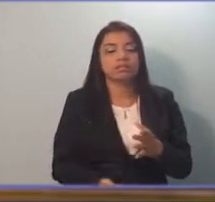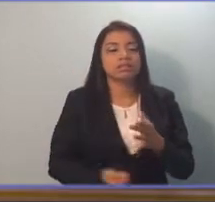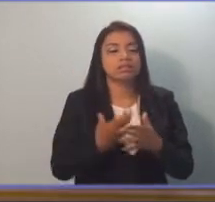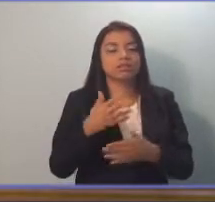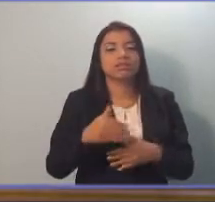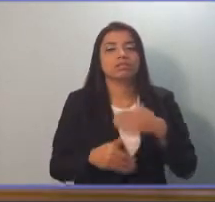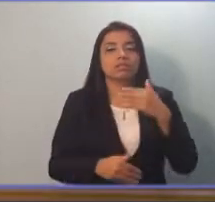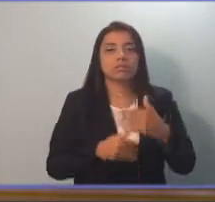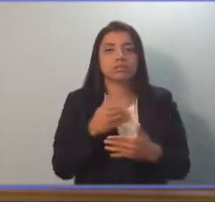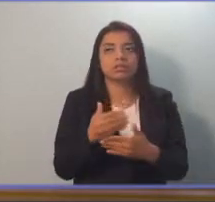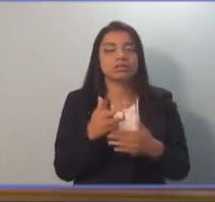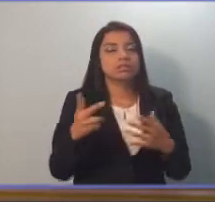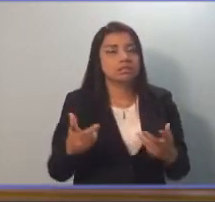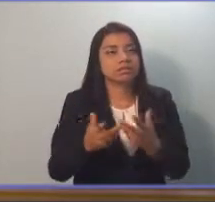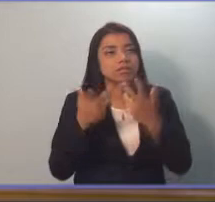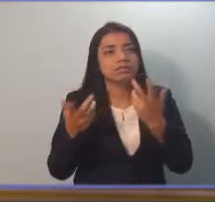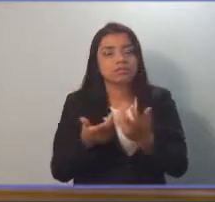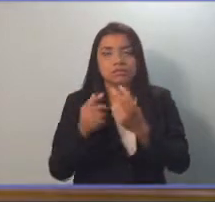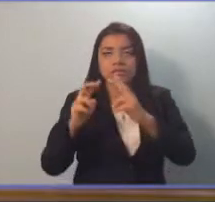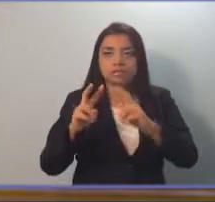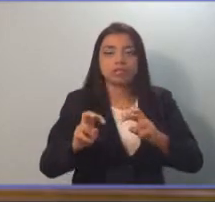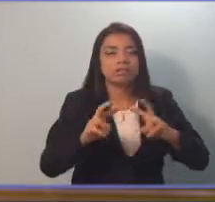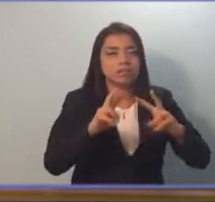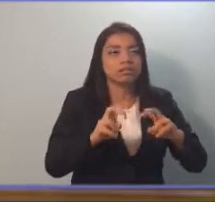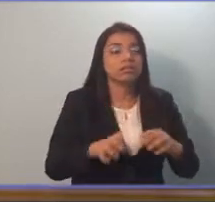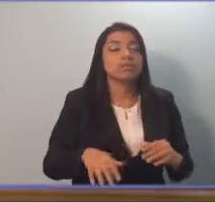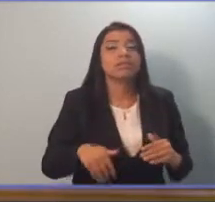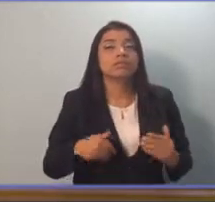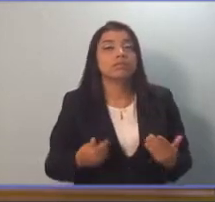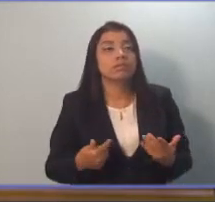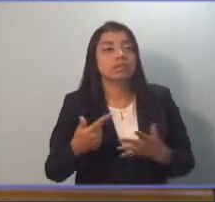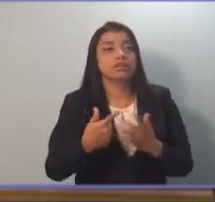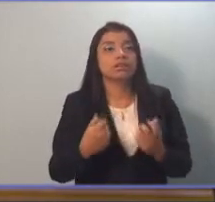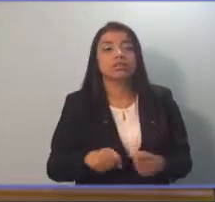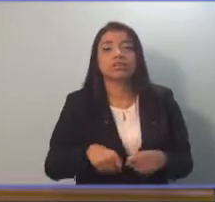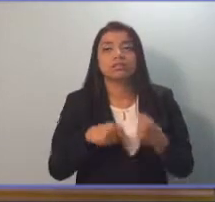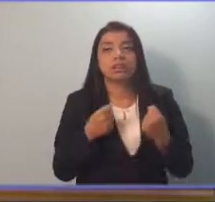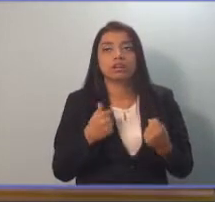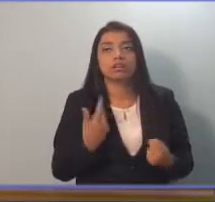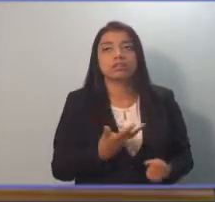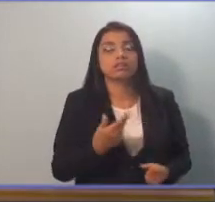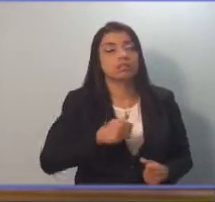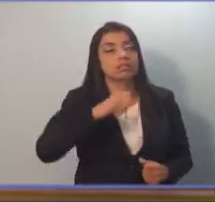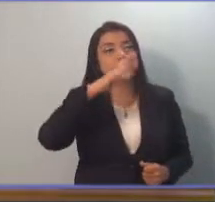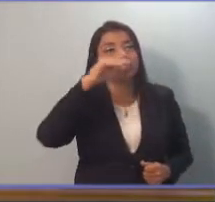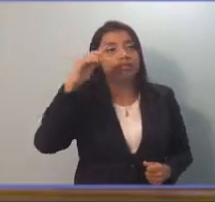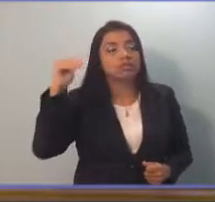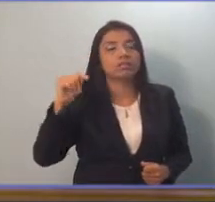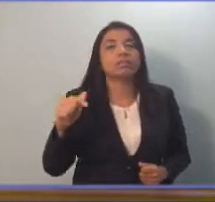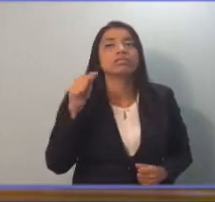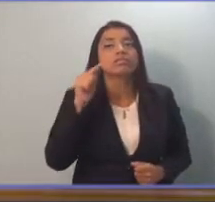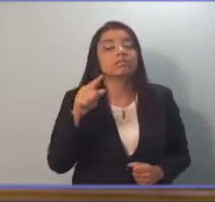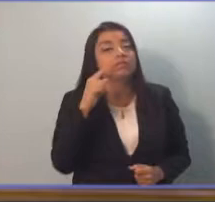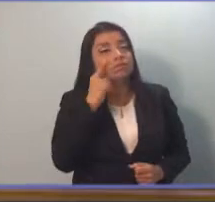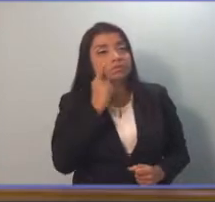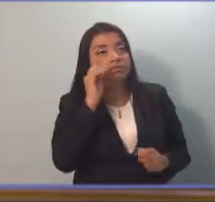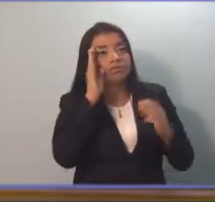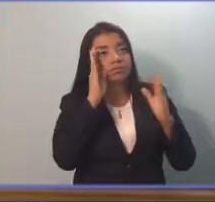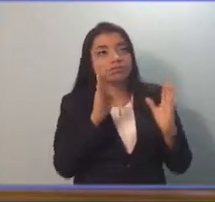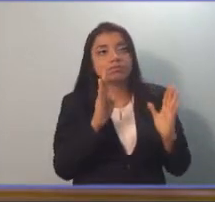estrategia investigativa para tratar el crimen organizado en nuestro país, apuntando a